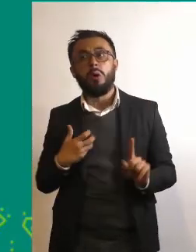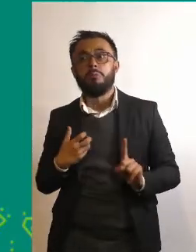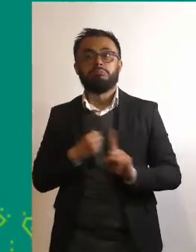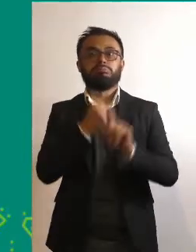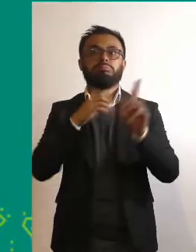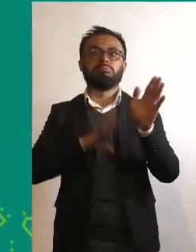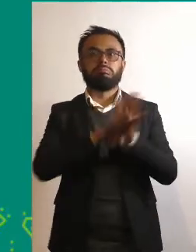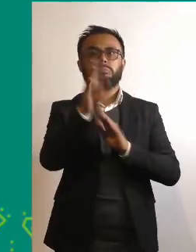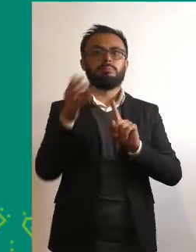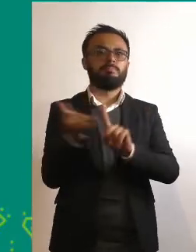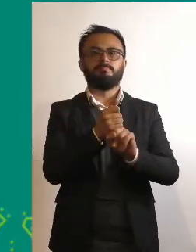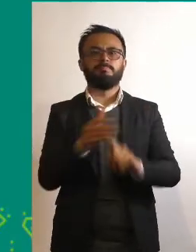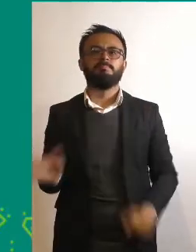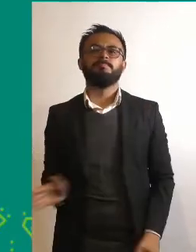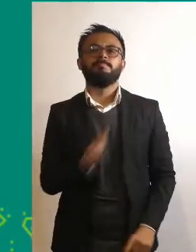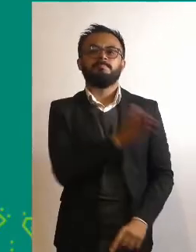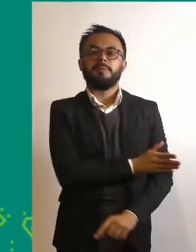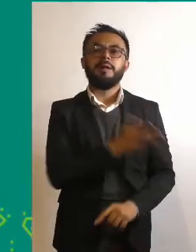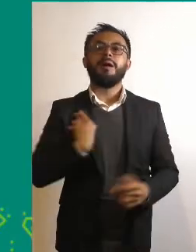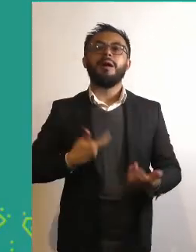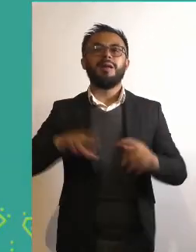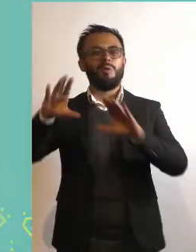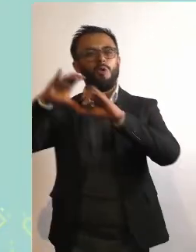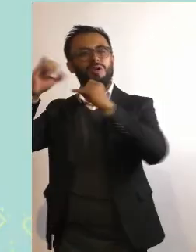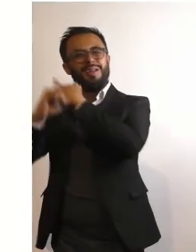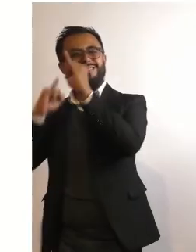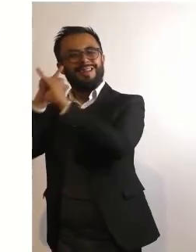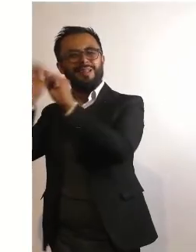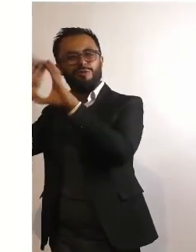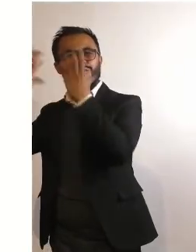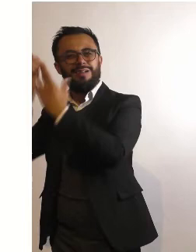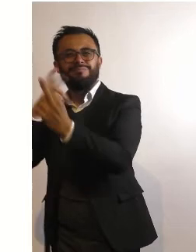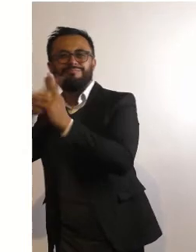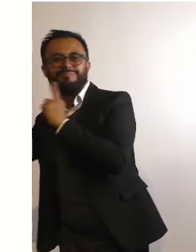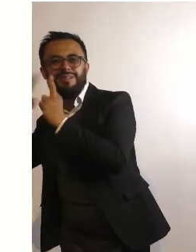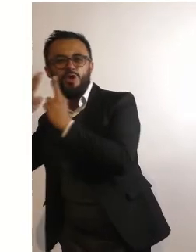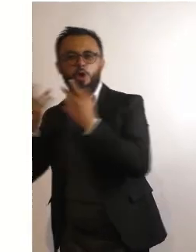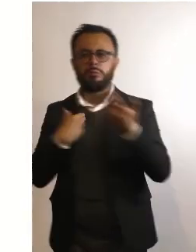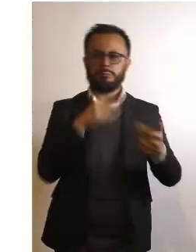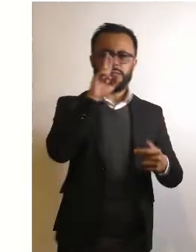En temas de relaciones nacionales e internacionales,